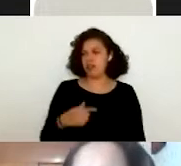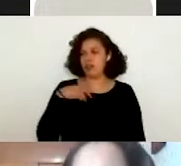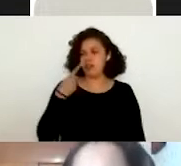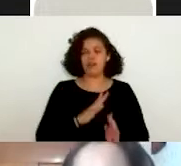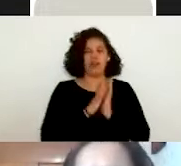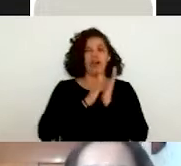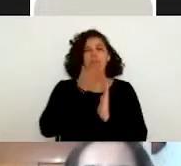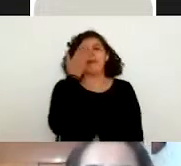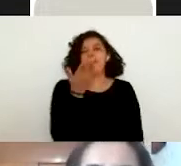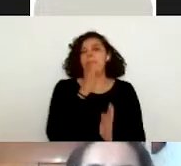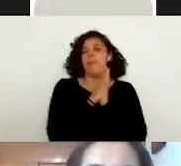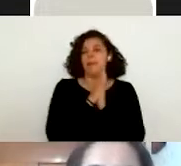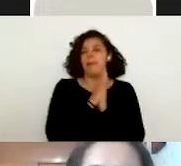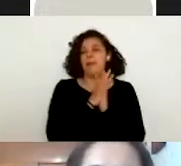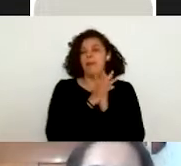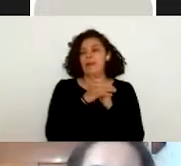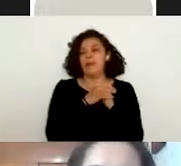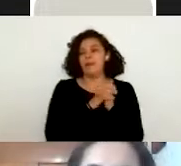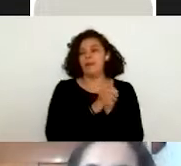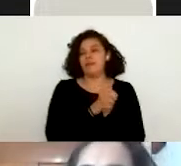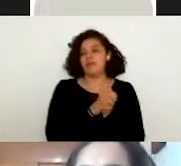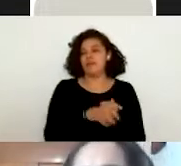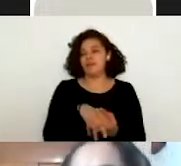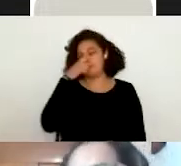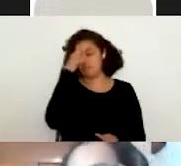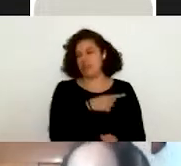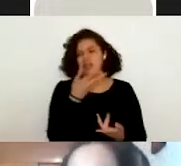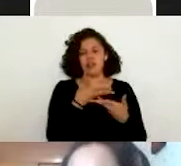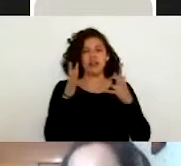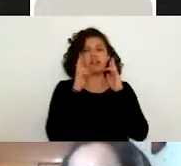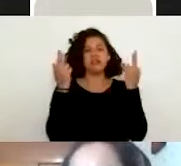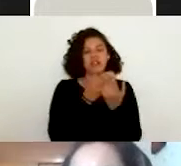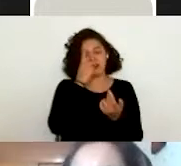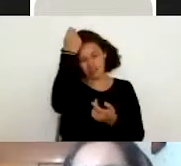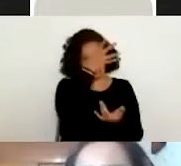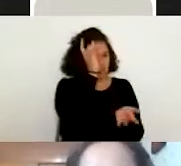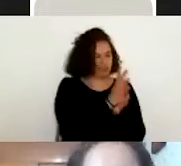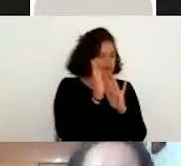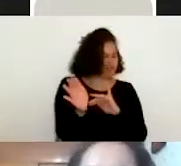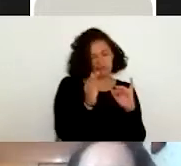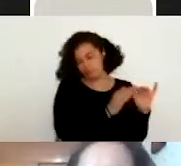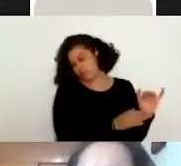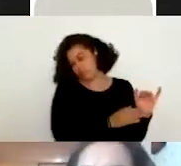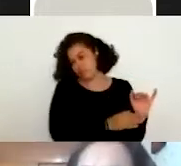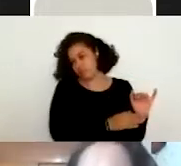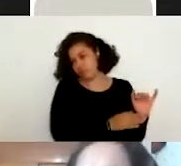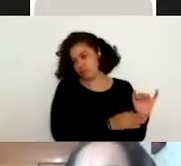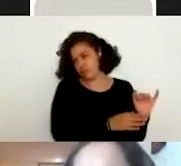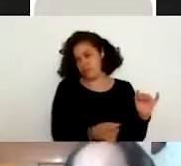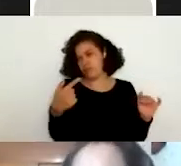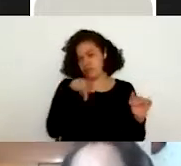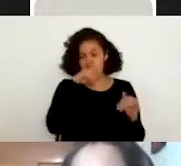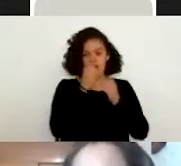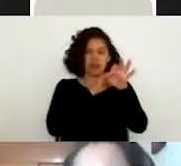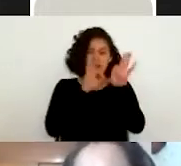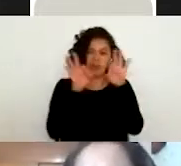participación para que podamos hacer esta sesión no tan teórica, ¿no? Digamos que también ustedes puedan ir trabajando